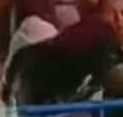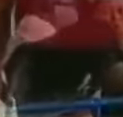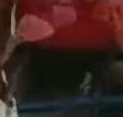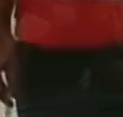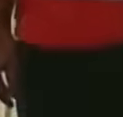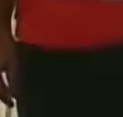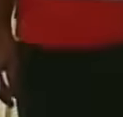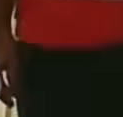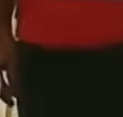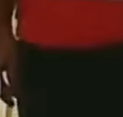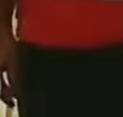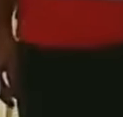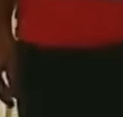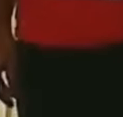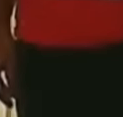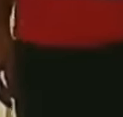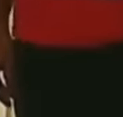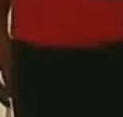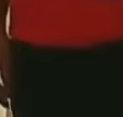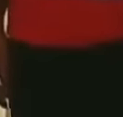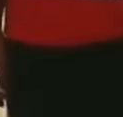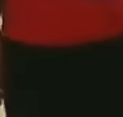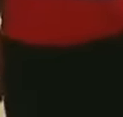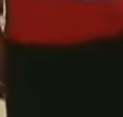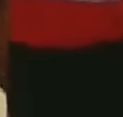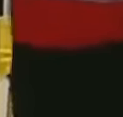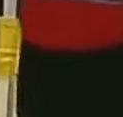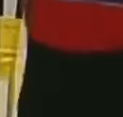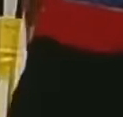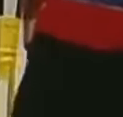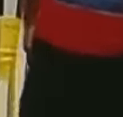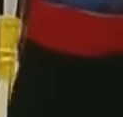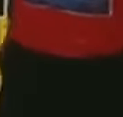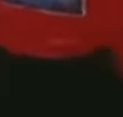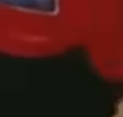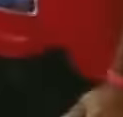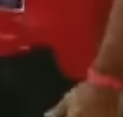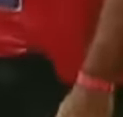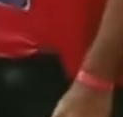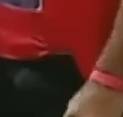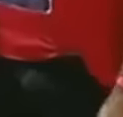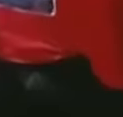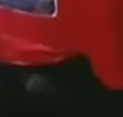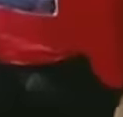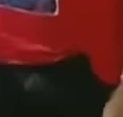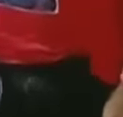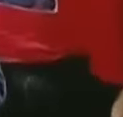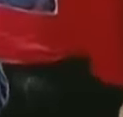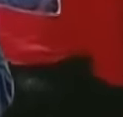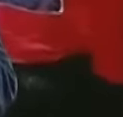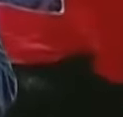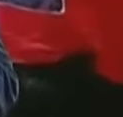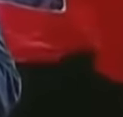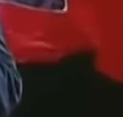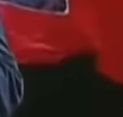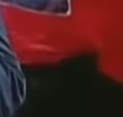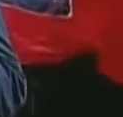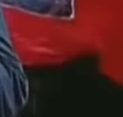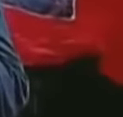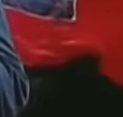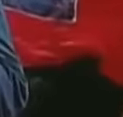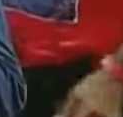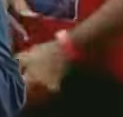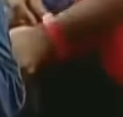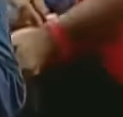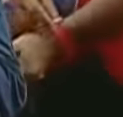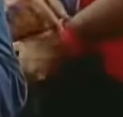Bien, escuchaban palabras del primer vicepresidente del Partido Socialista Unido de Venezuela, Diosdado Cabello, desde